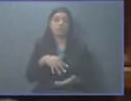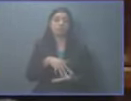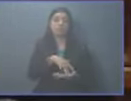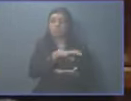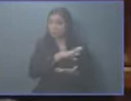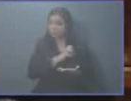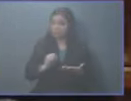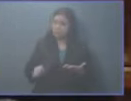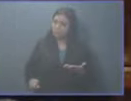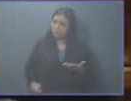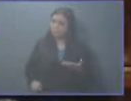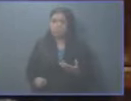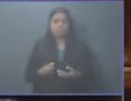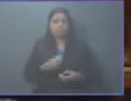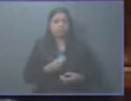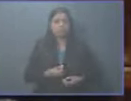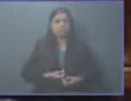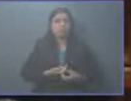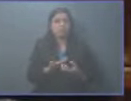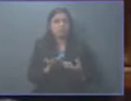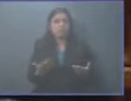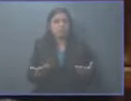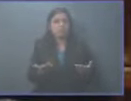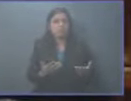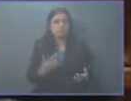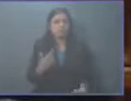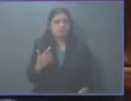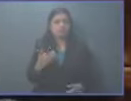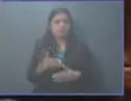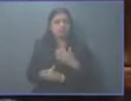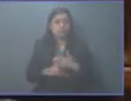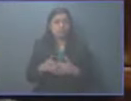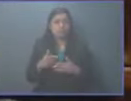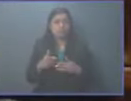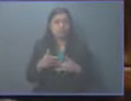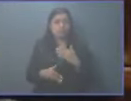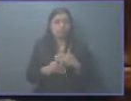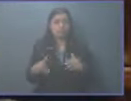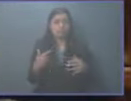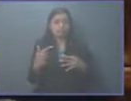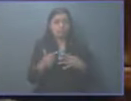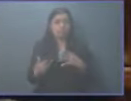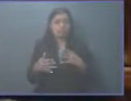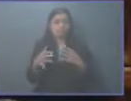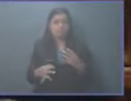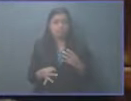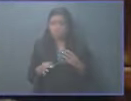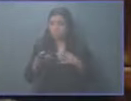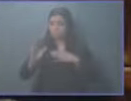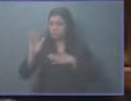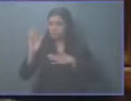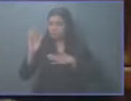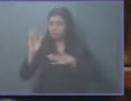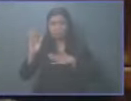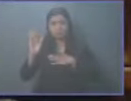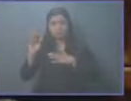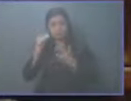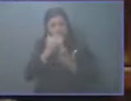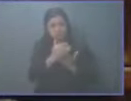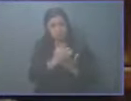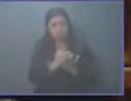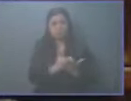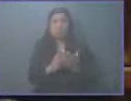salvadoreño decirle que el objetivo por el cual inició este proceso de desafuero se cumplió. ¿Y cuál